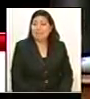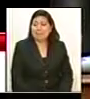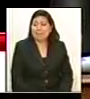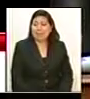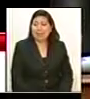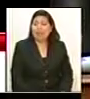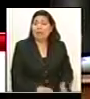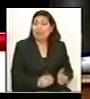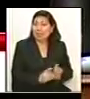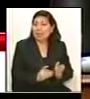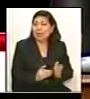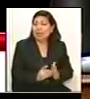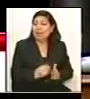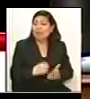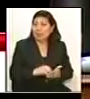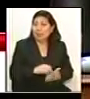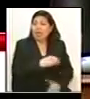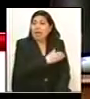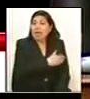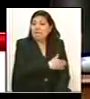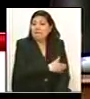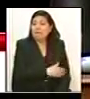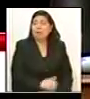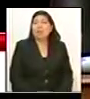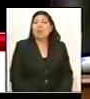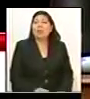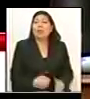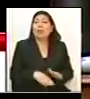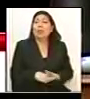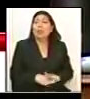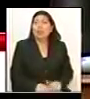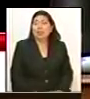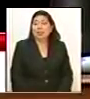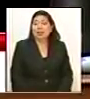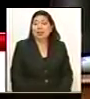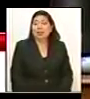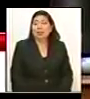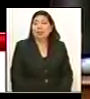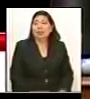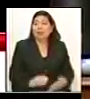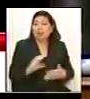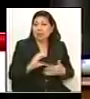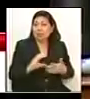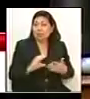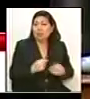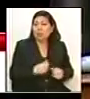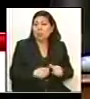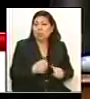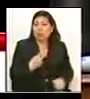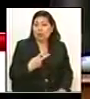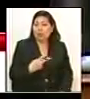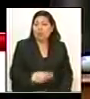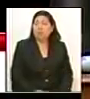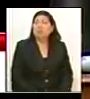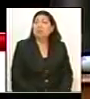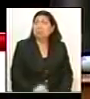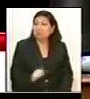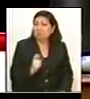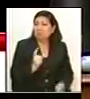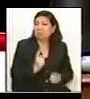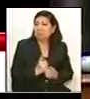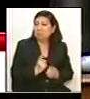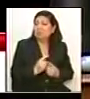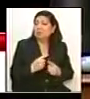el dictamen a favor. Dentro del capítulo 2, casualmente, sí encontramos pues